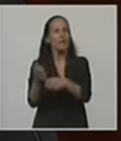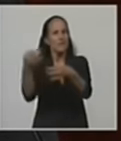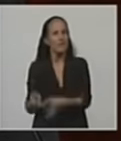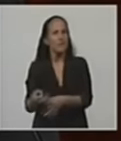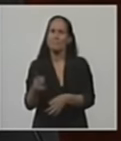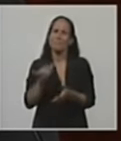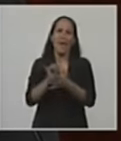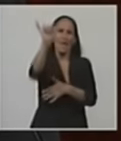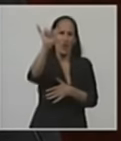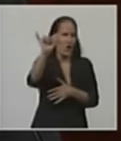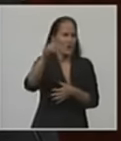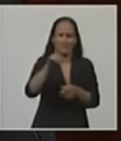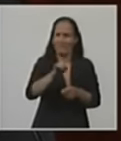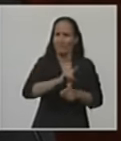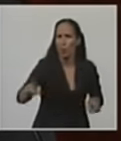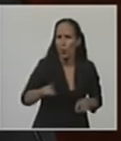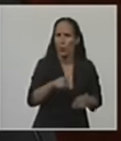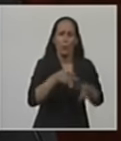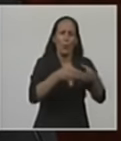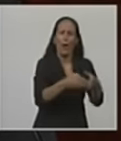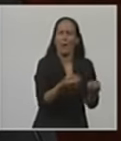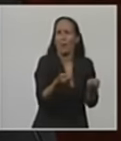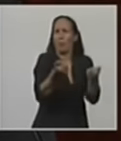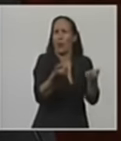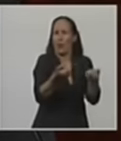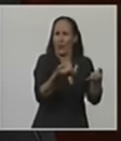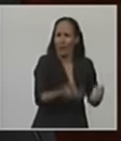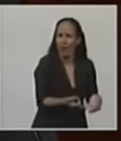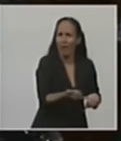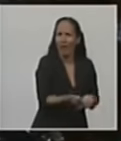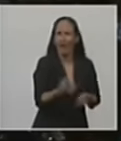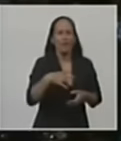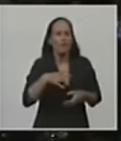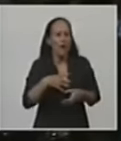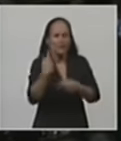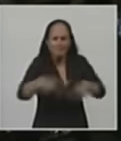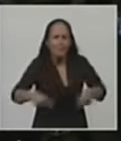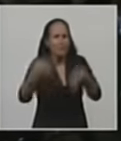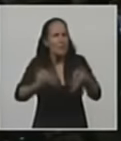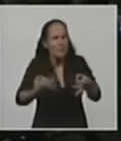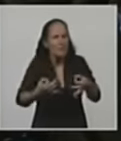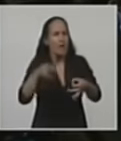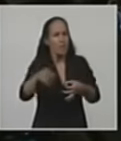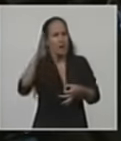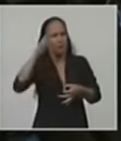vuelan, unos pocos barcos que funcionan y escasez de equipamiento en todas las Fuerzas Armadas.